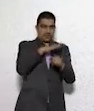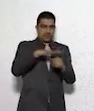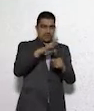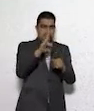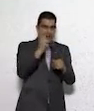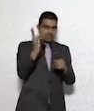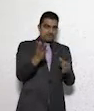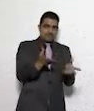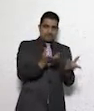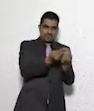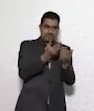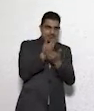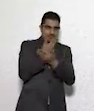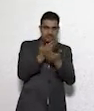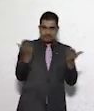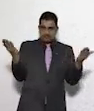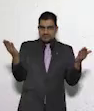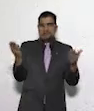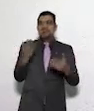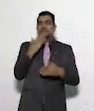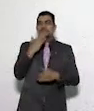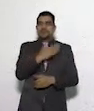Muy buenos días a todas y a todos.